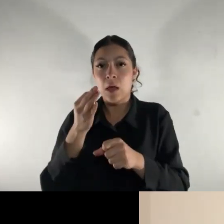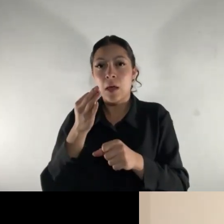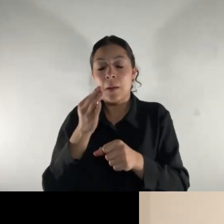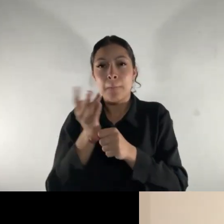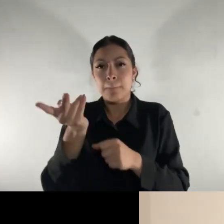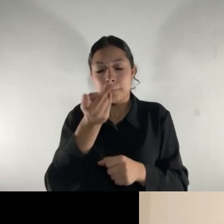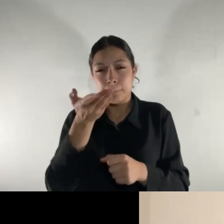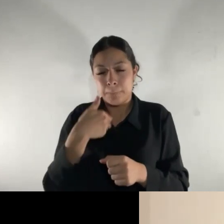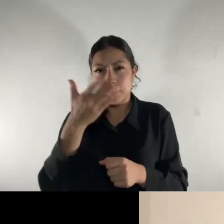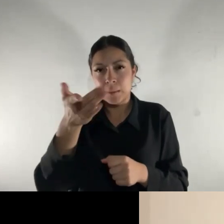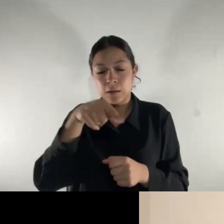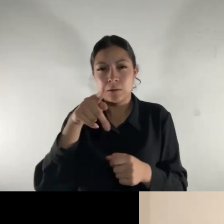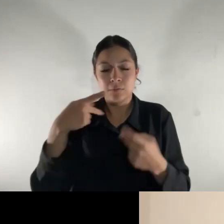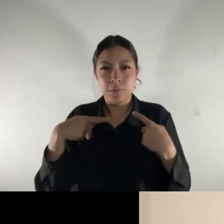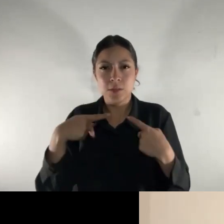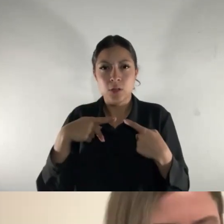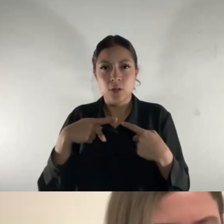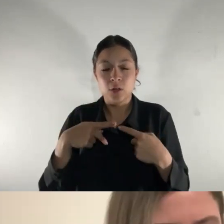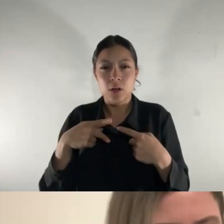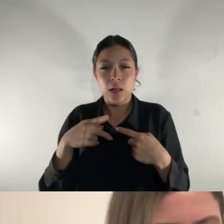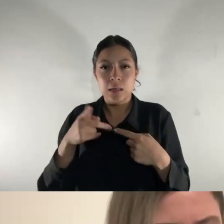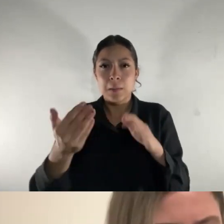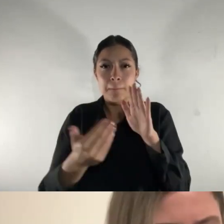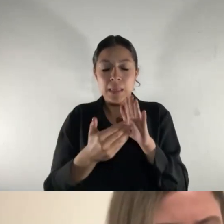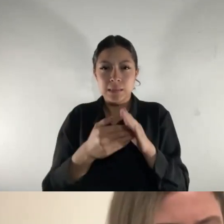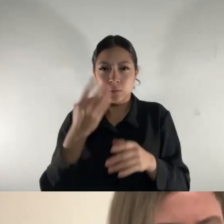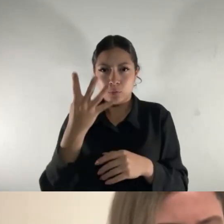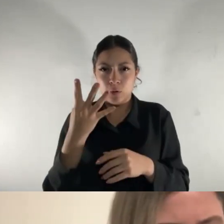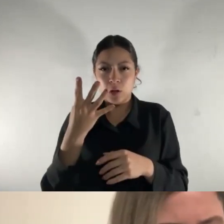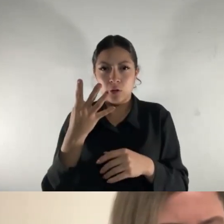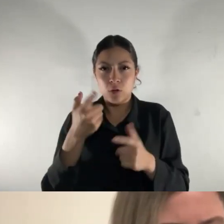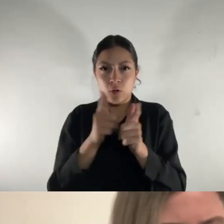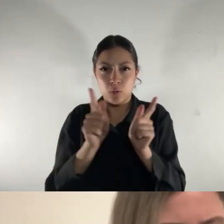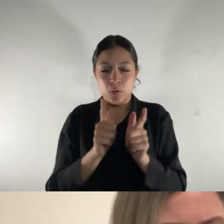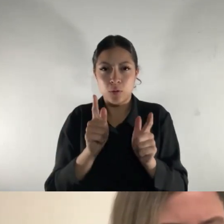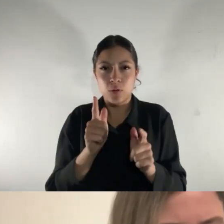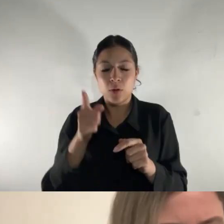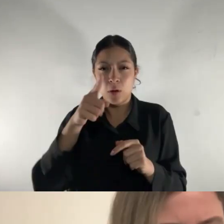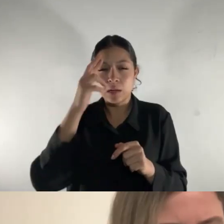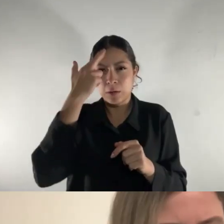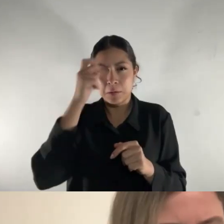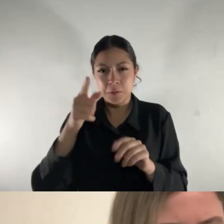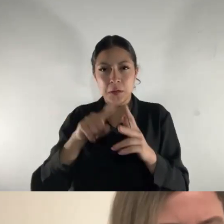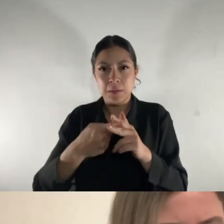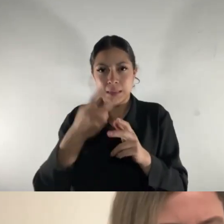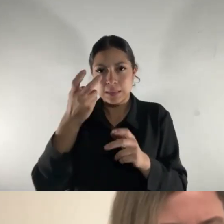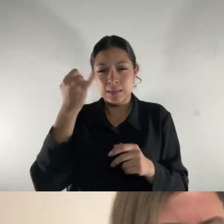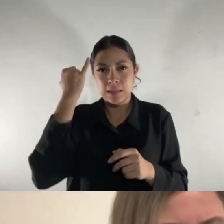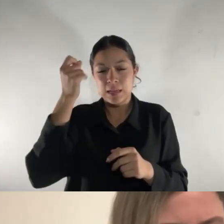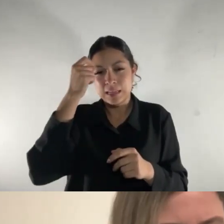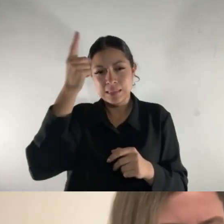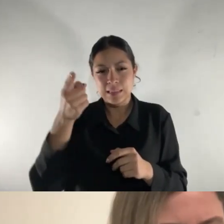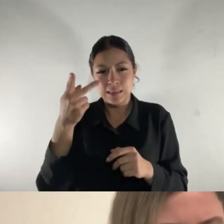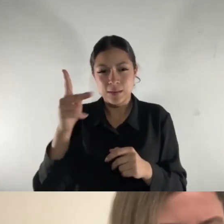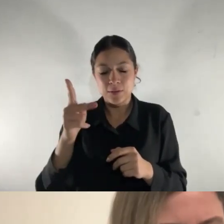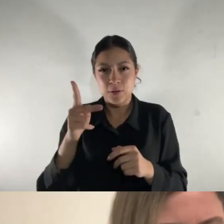del grupo, de la mesa 4 del grupo Izamal, que se acuerdan por allí empezamos con esta iniciativa del webinar de hoy, a Diana Hernández